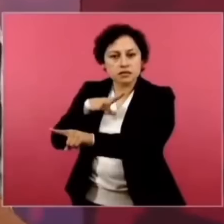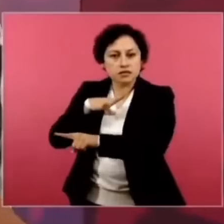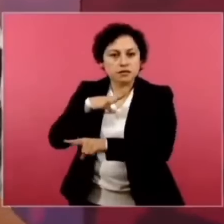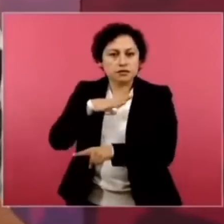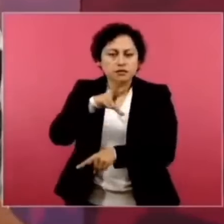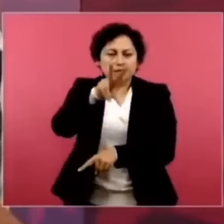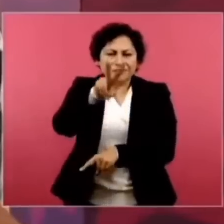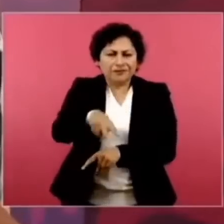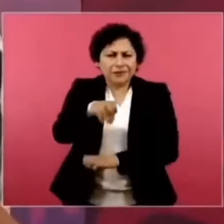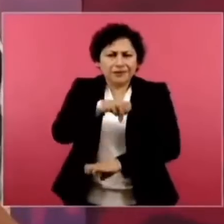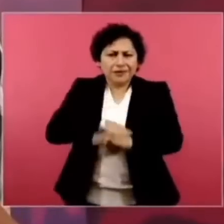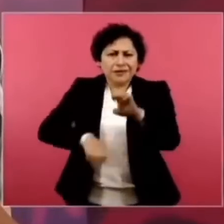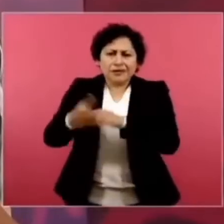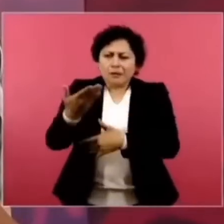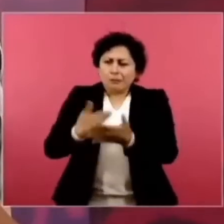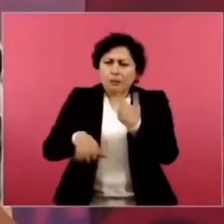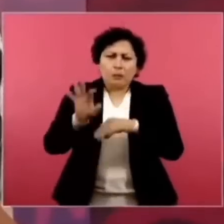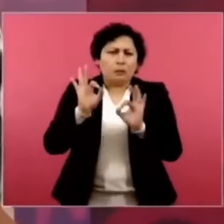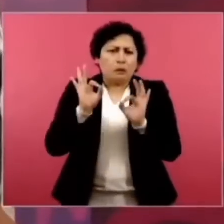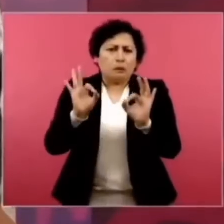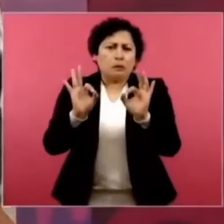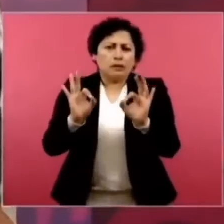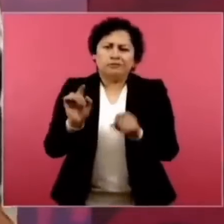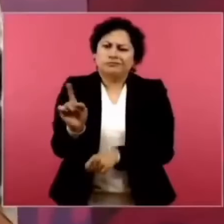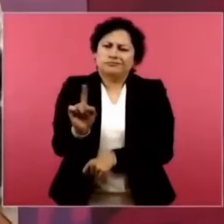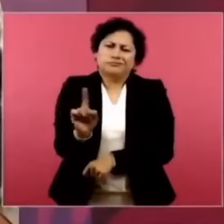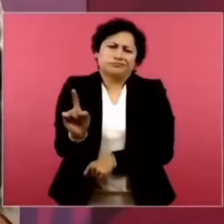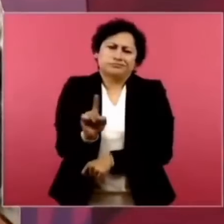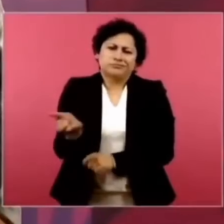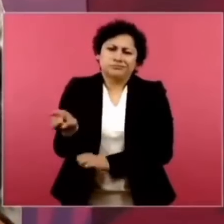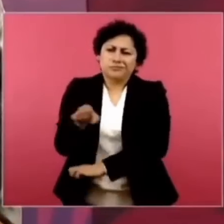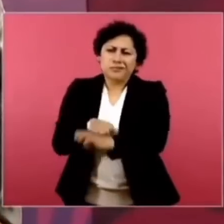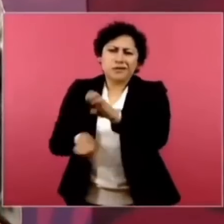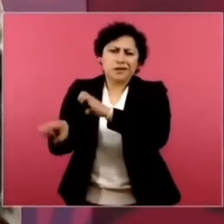no son empresas con utilidades,